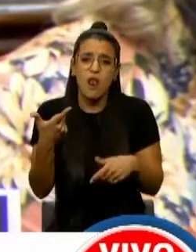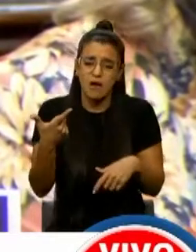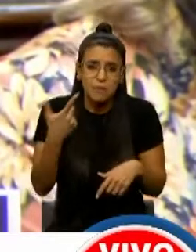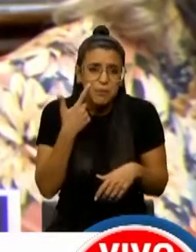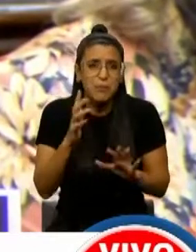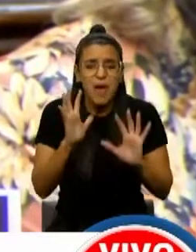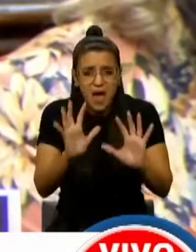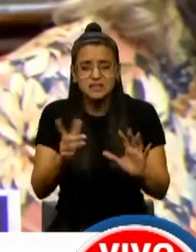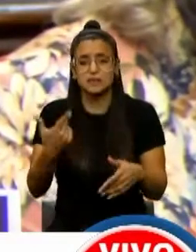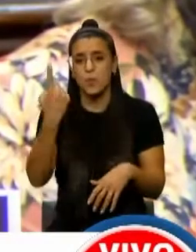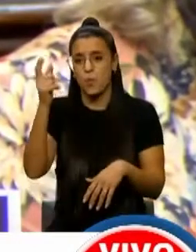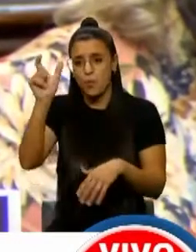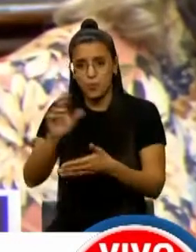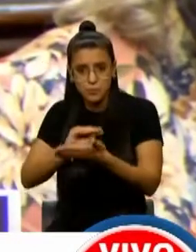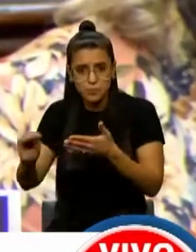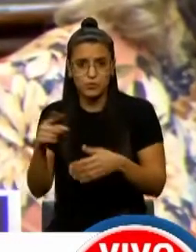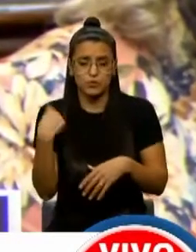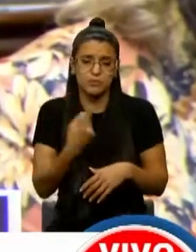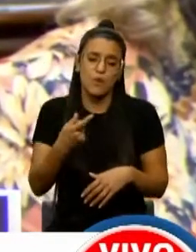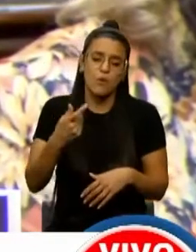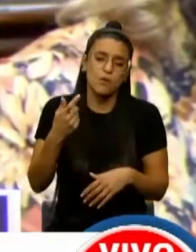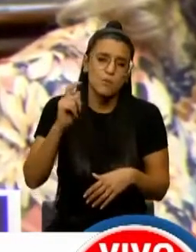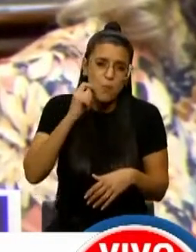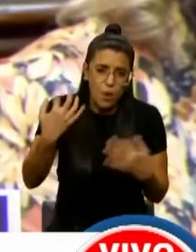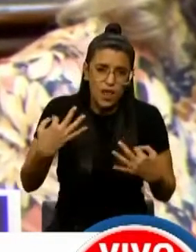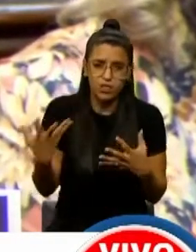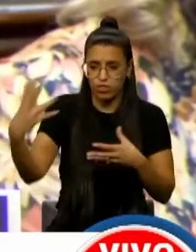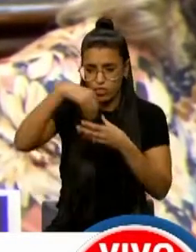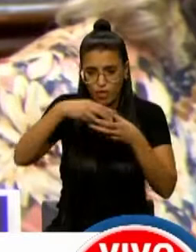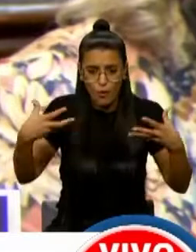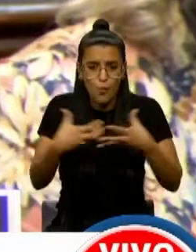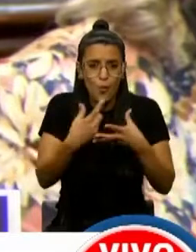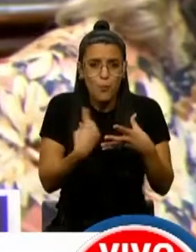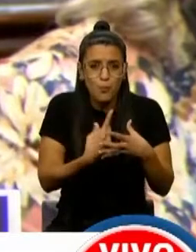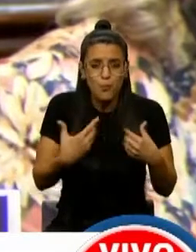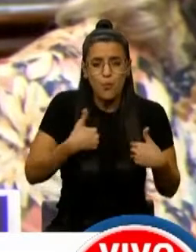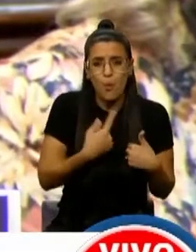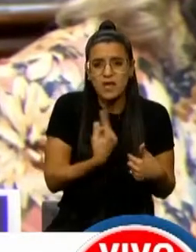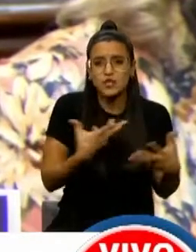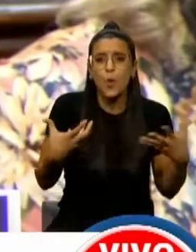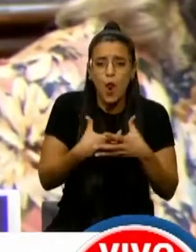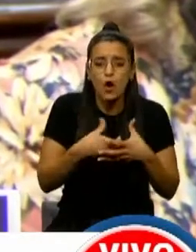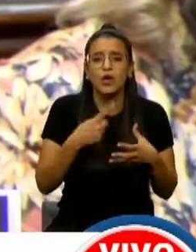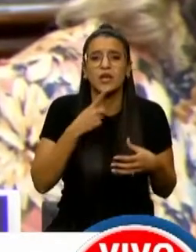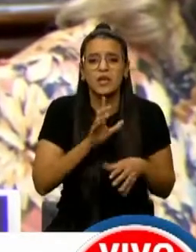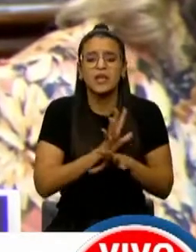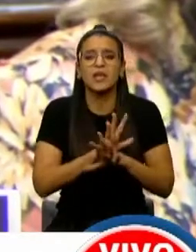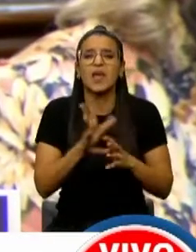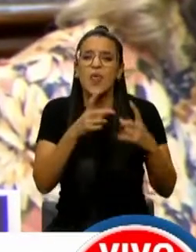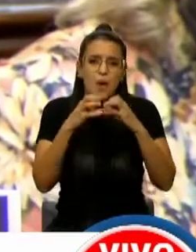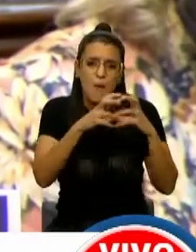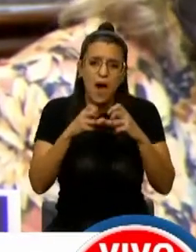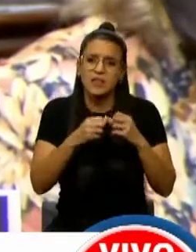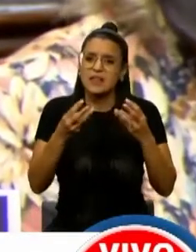realidad, un legislador que tenemos el gusto de formar, que forma parte de nuestro bloque, trae al debate un tema